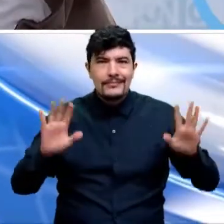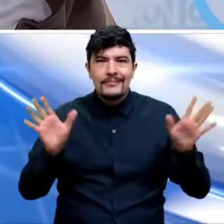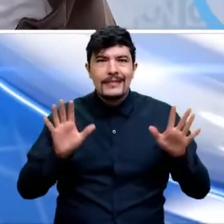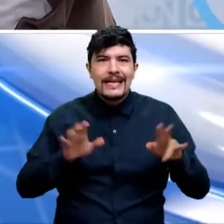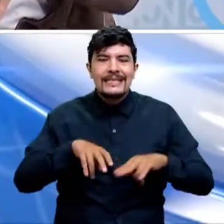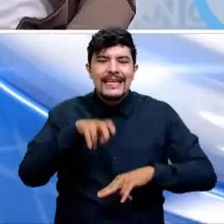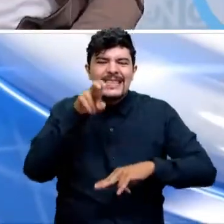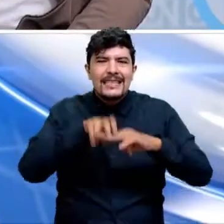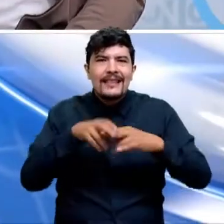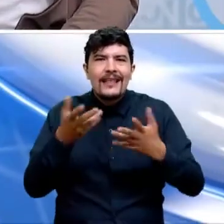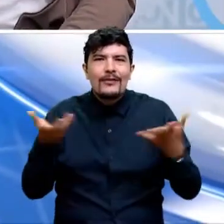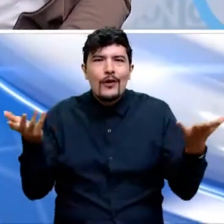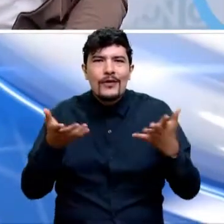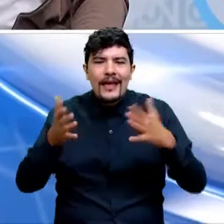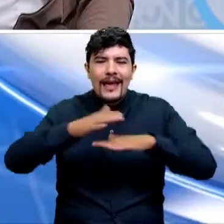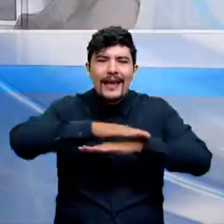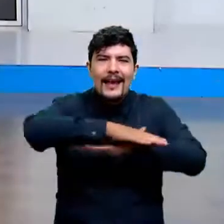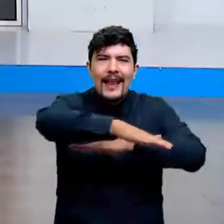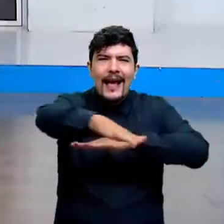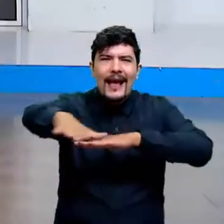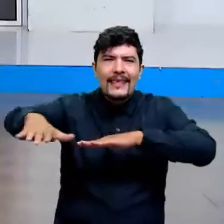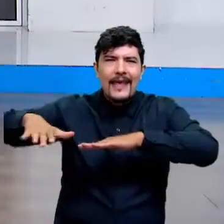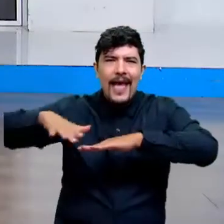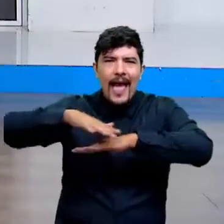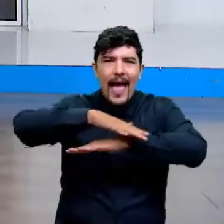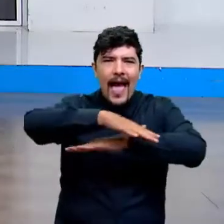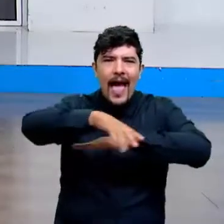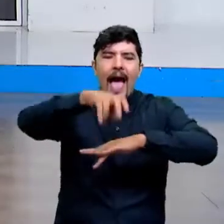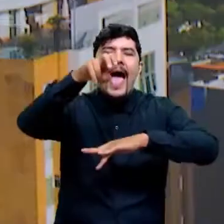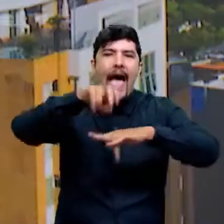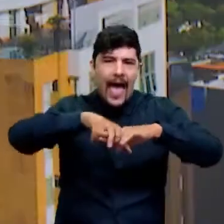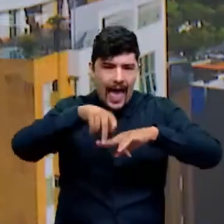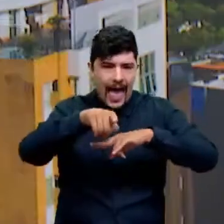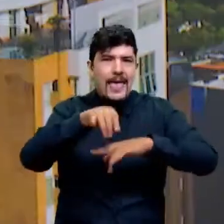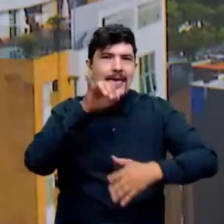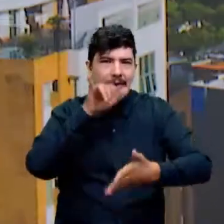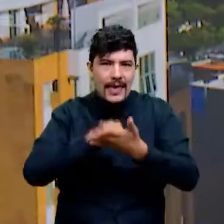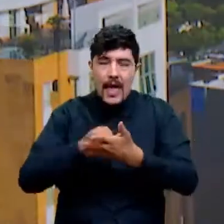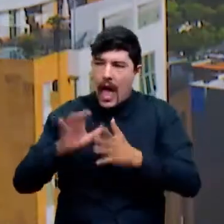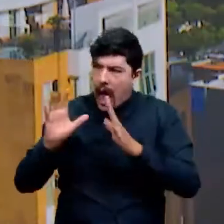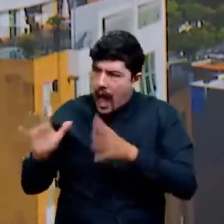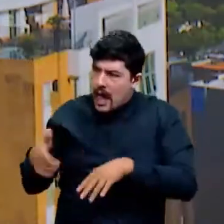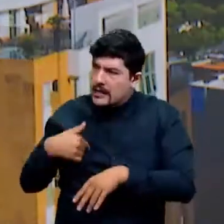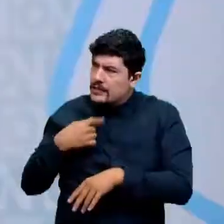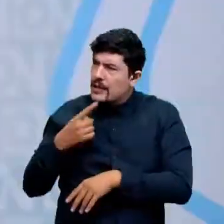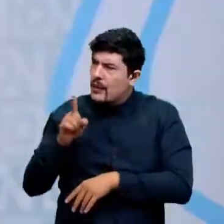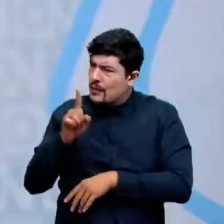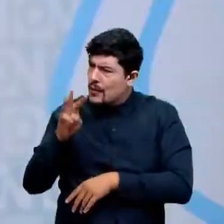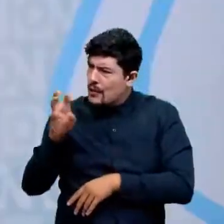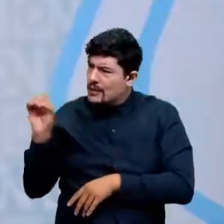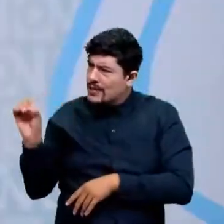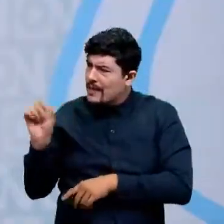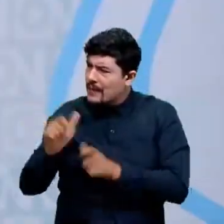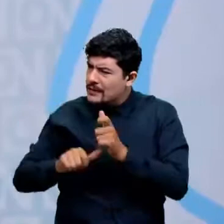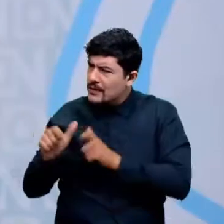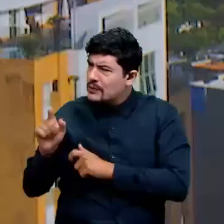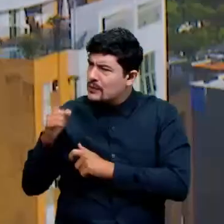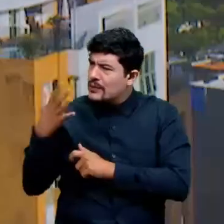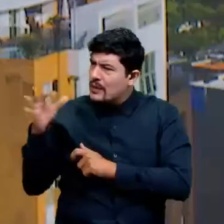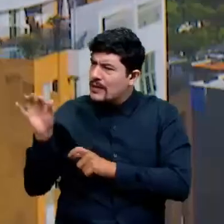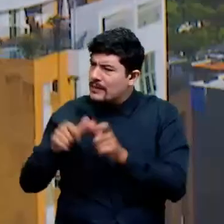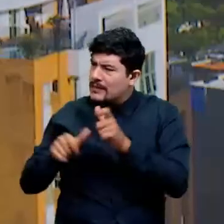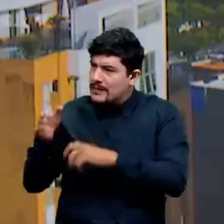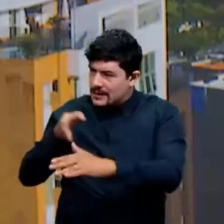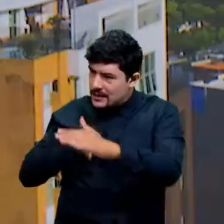el escenario. Ah, de razón que yo veía que creo que decían que había ingresos solo para 180 personas, 150. O sea, tenían